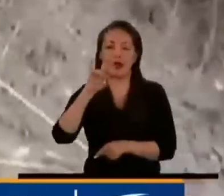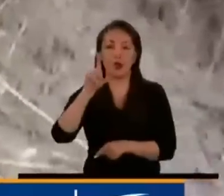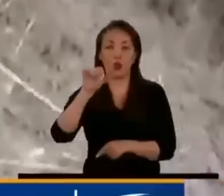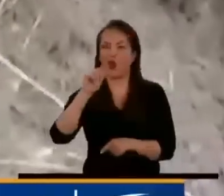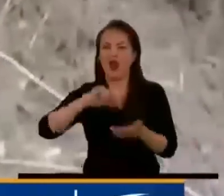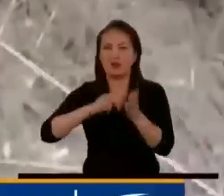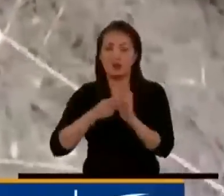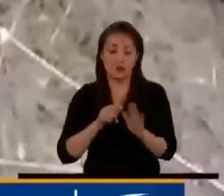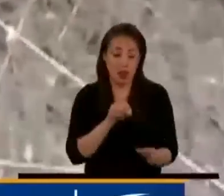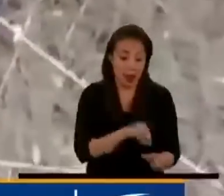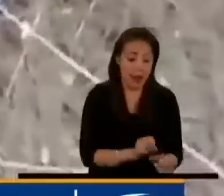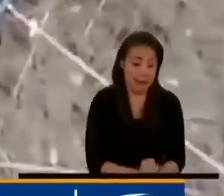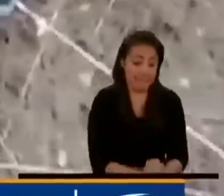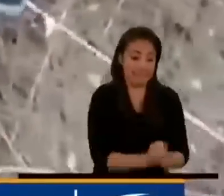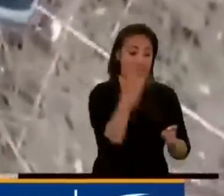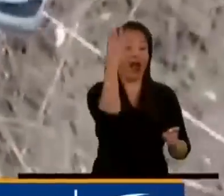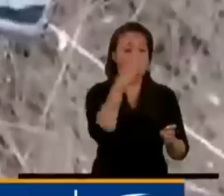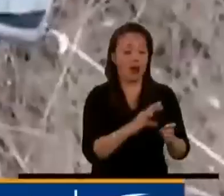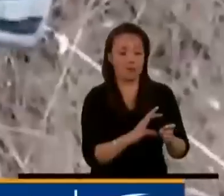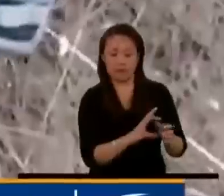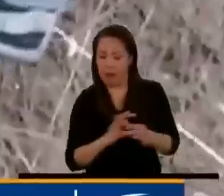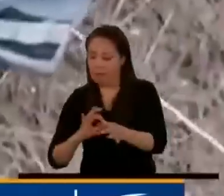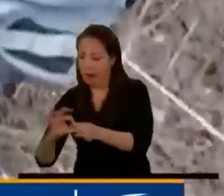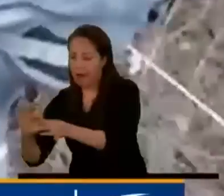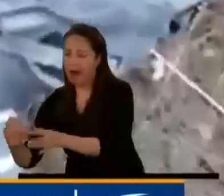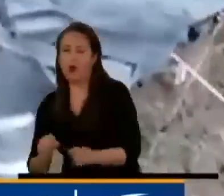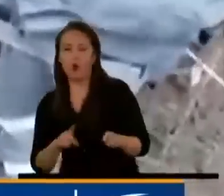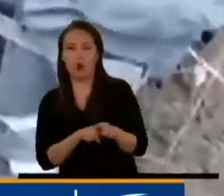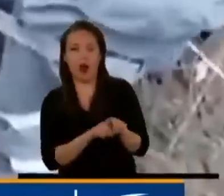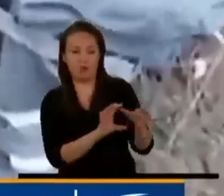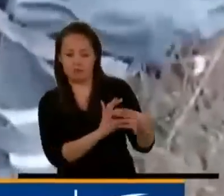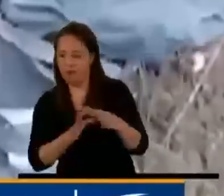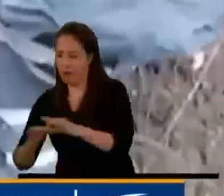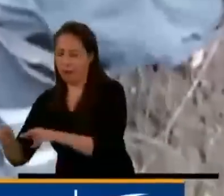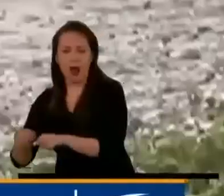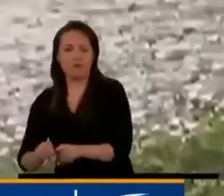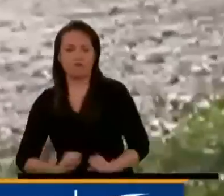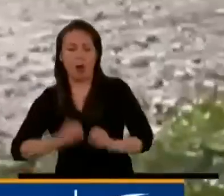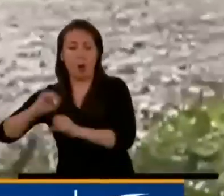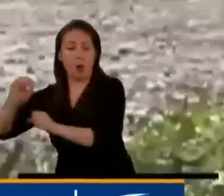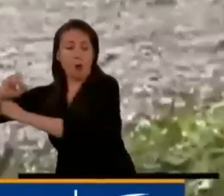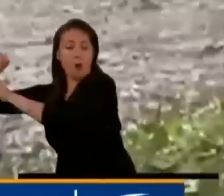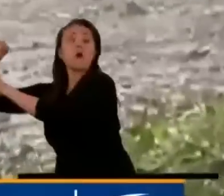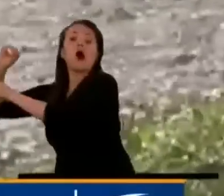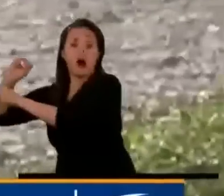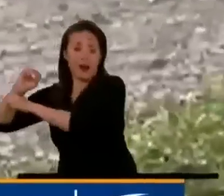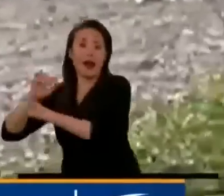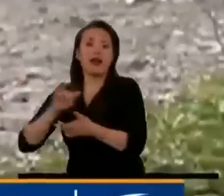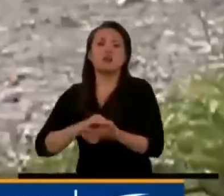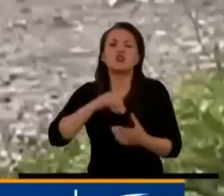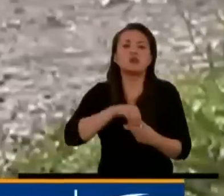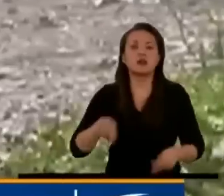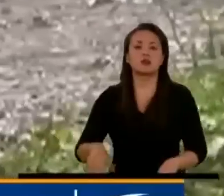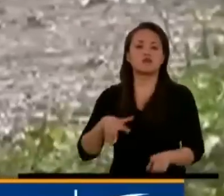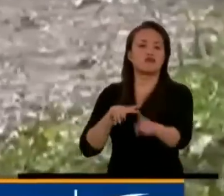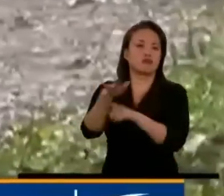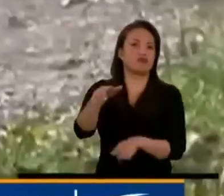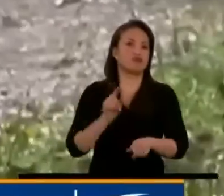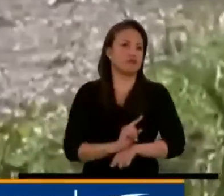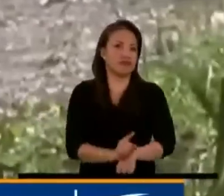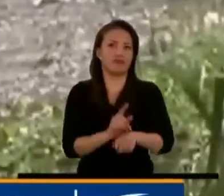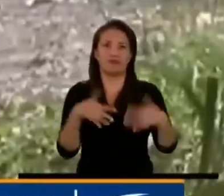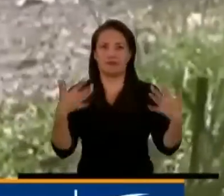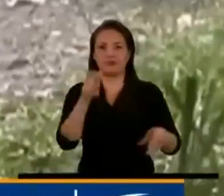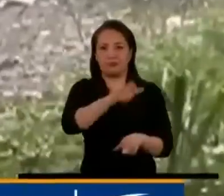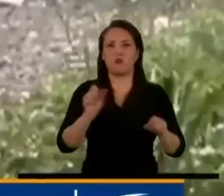detonar la primera mina las demás se activarían en forma de cadenas simultáneamente causándole la muerte inmediata a los uniformados